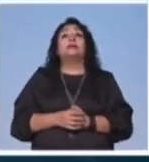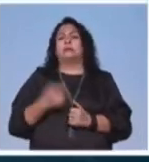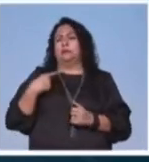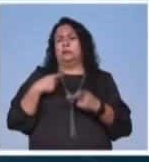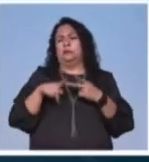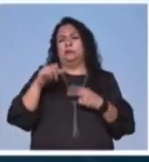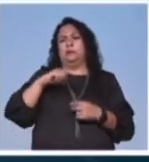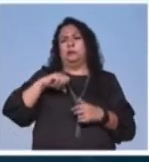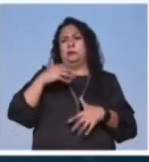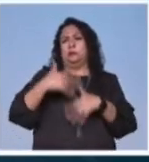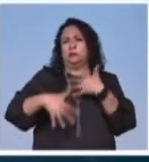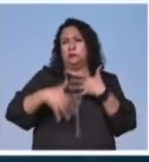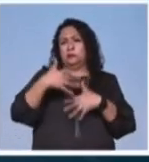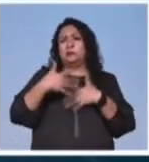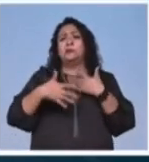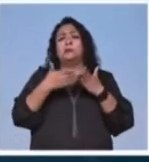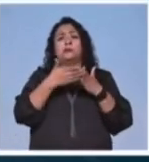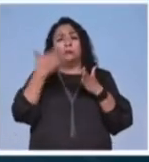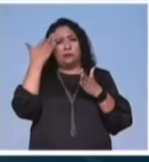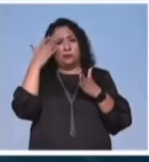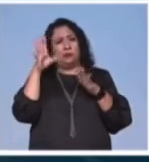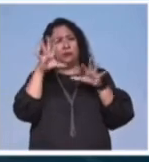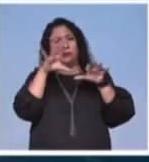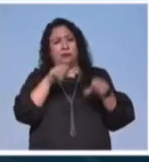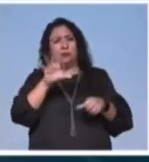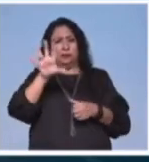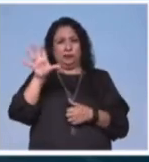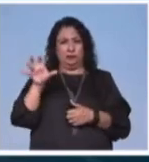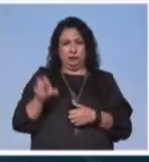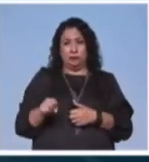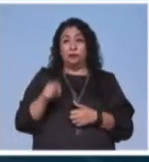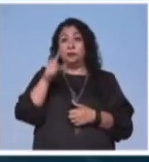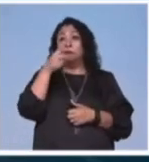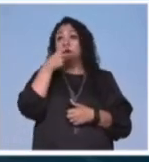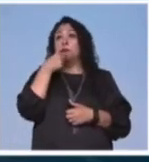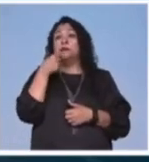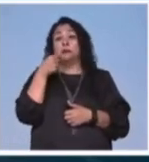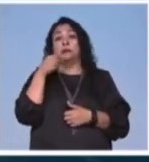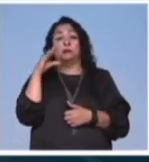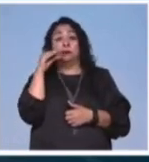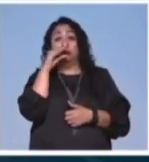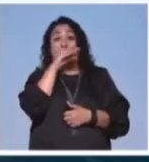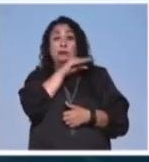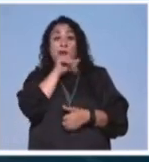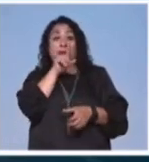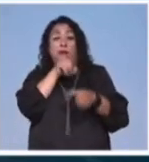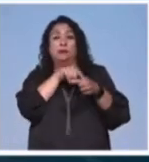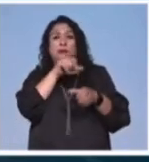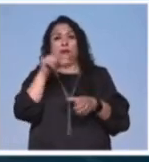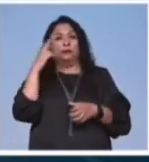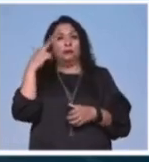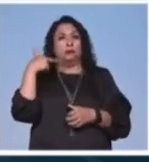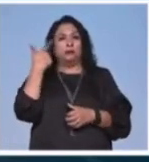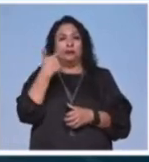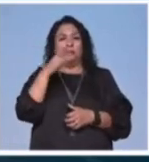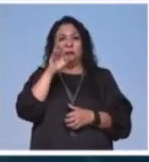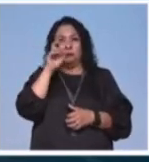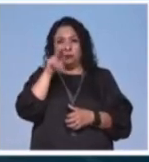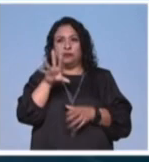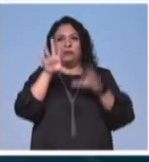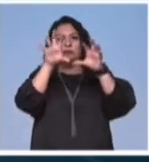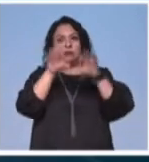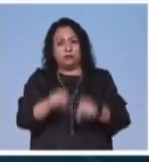A principios del siglo XV, durante la época colonial en África, un hombre de raza negra, perteneciente a la nobleza de Gabón,